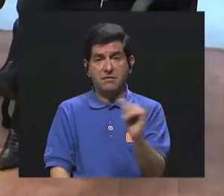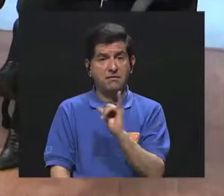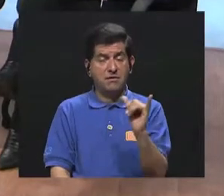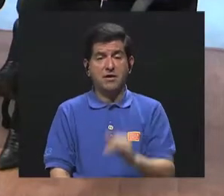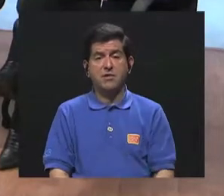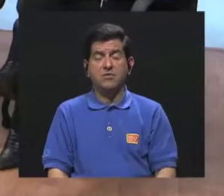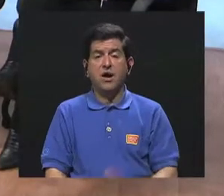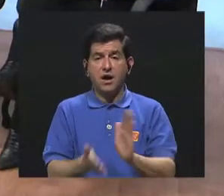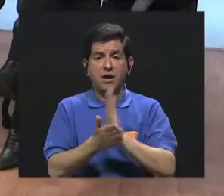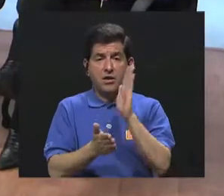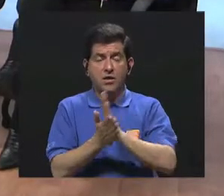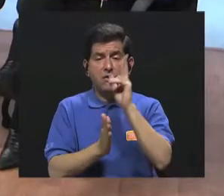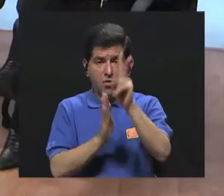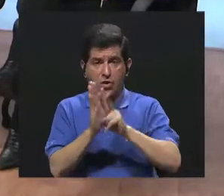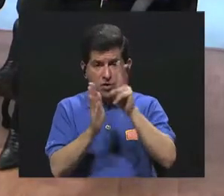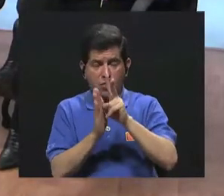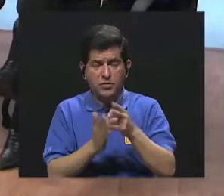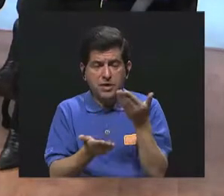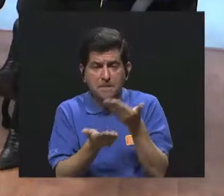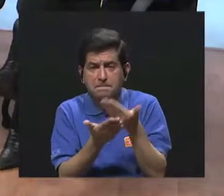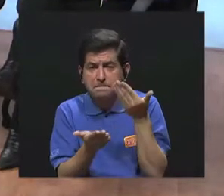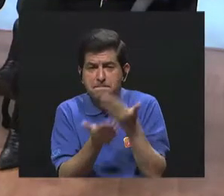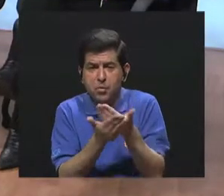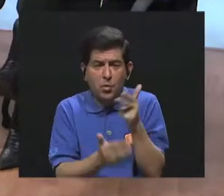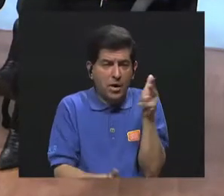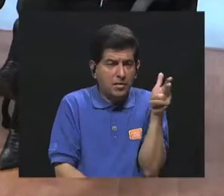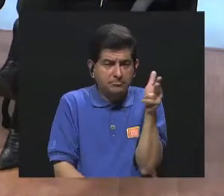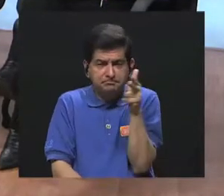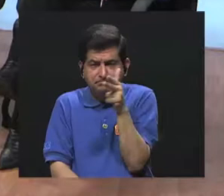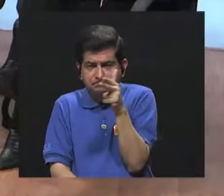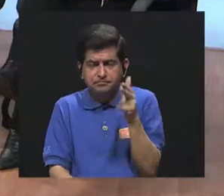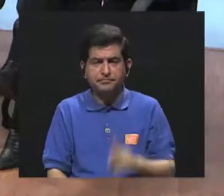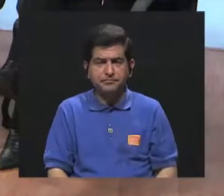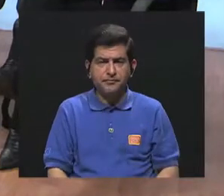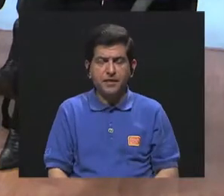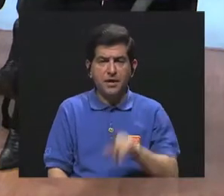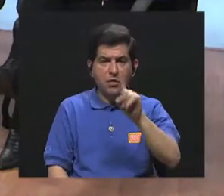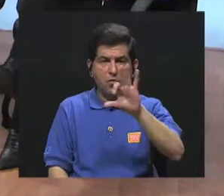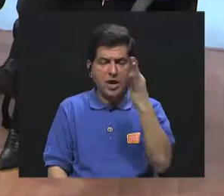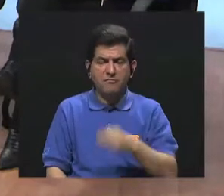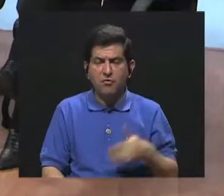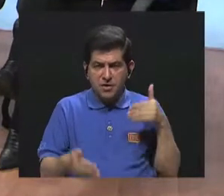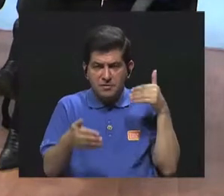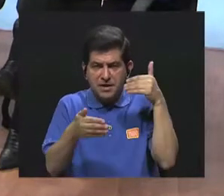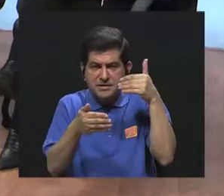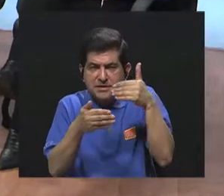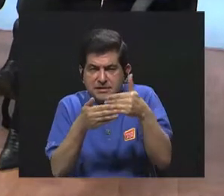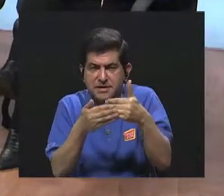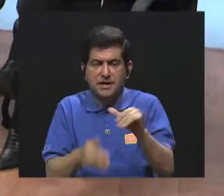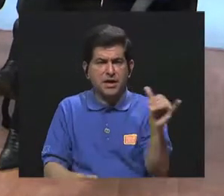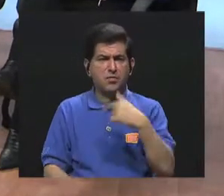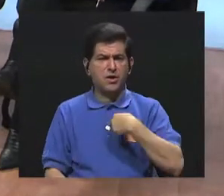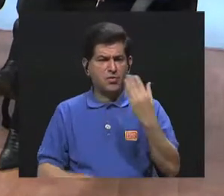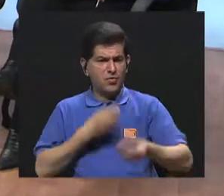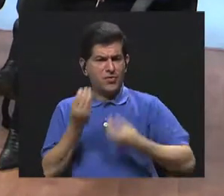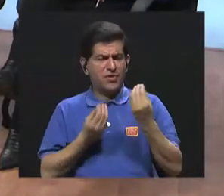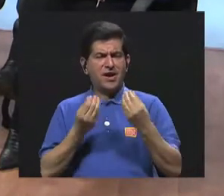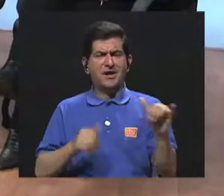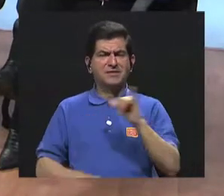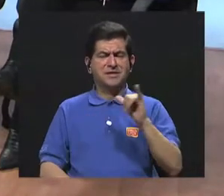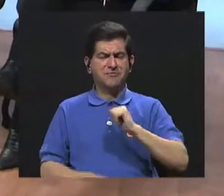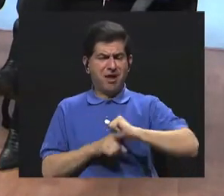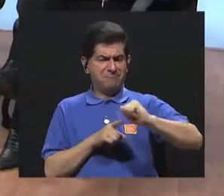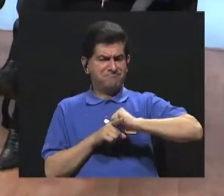docu de experimentar, filmar, de acercarse de una manera más intuitiva, también como hace uno como para también